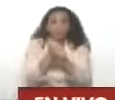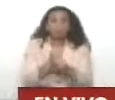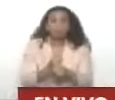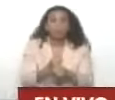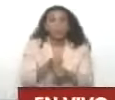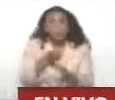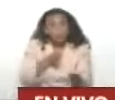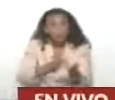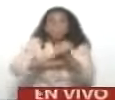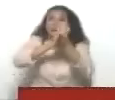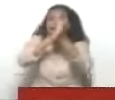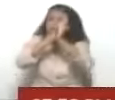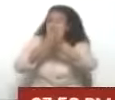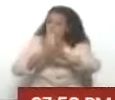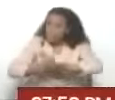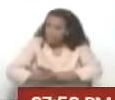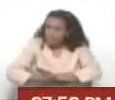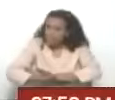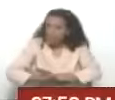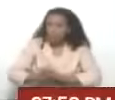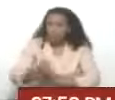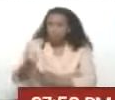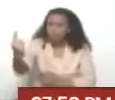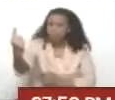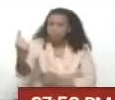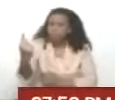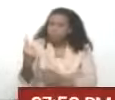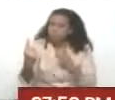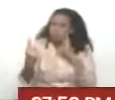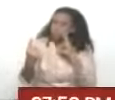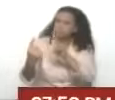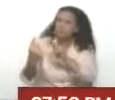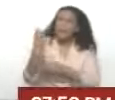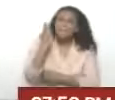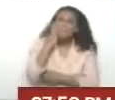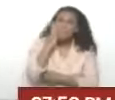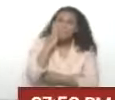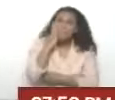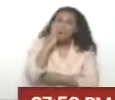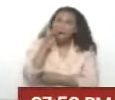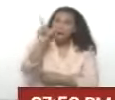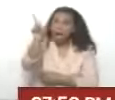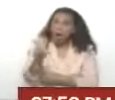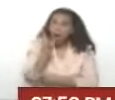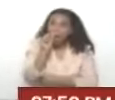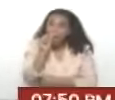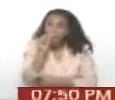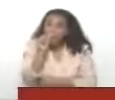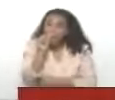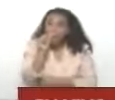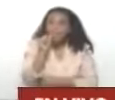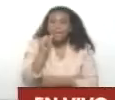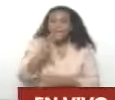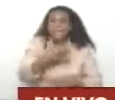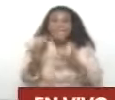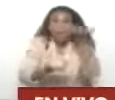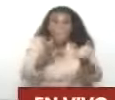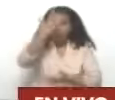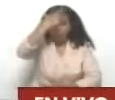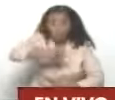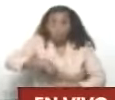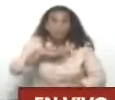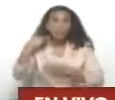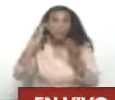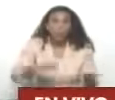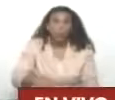voy saliendo, veo a la mamá del mártir Orlando Figuera, el